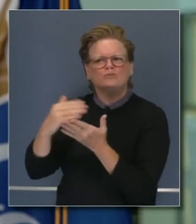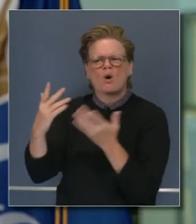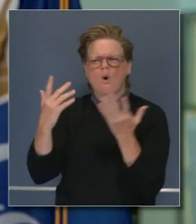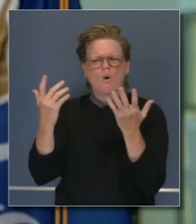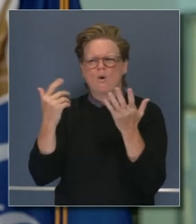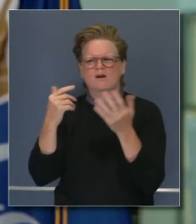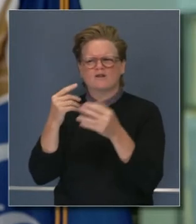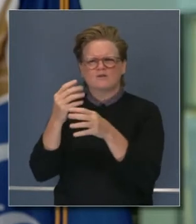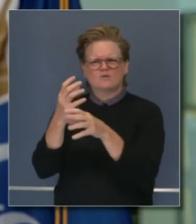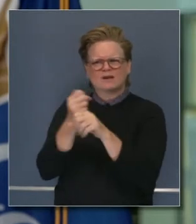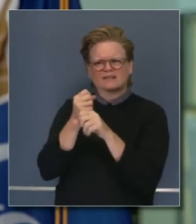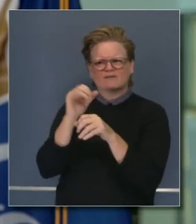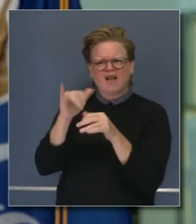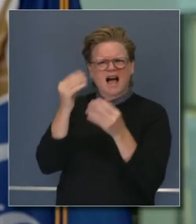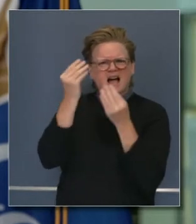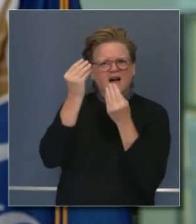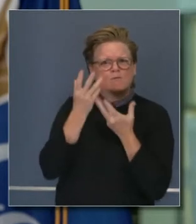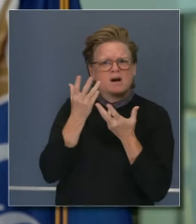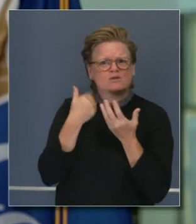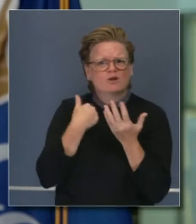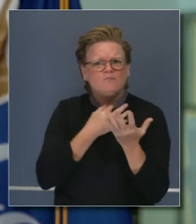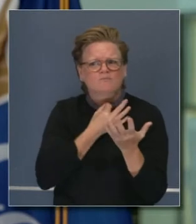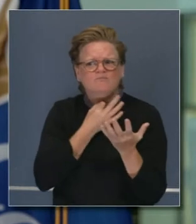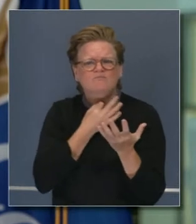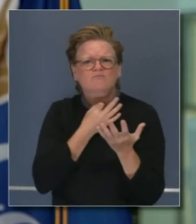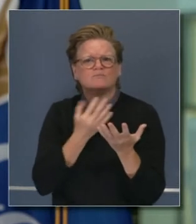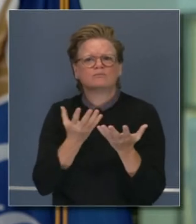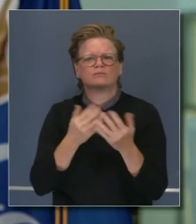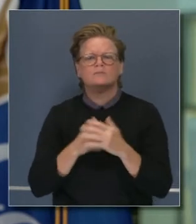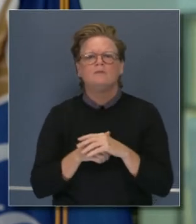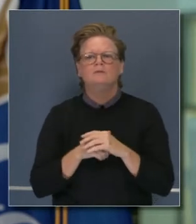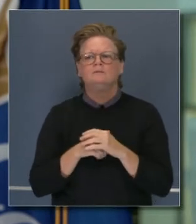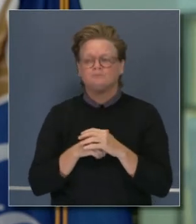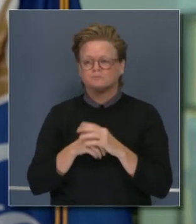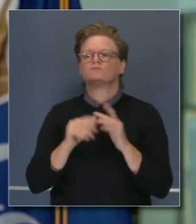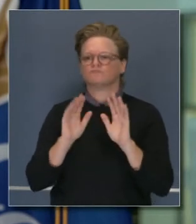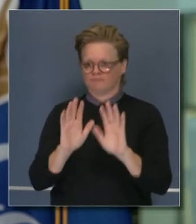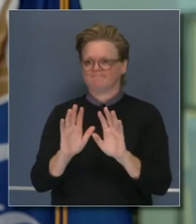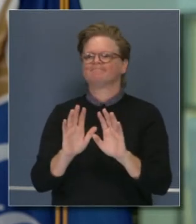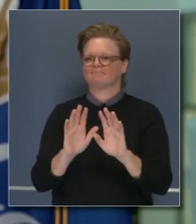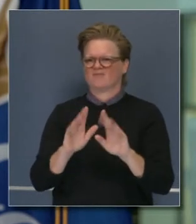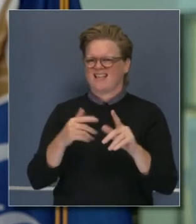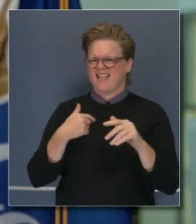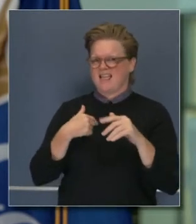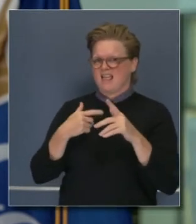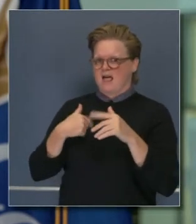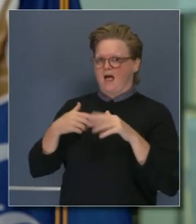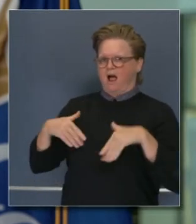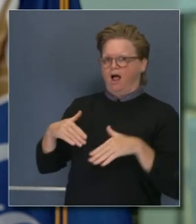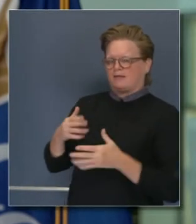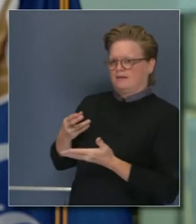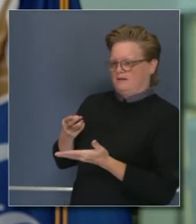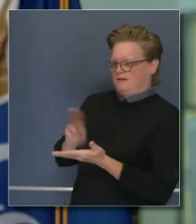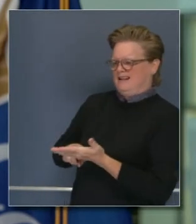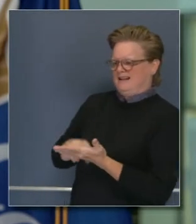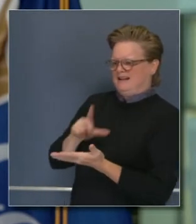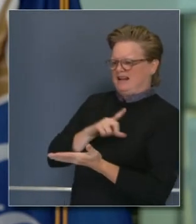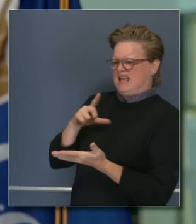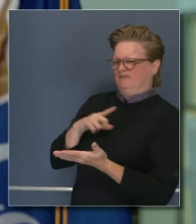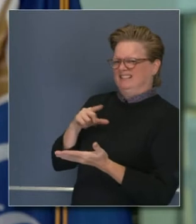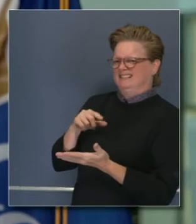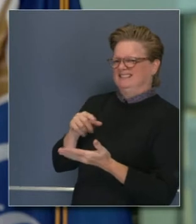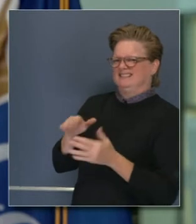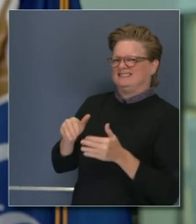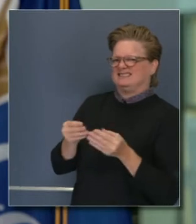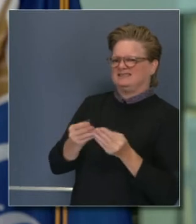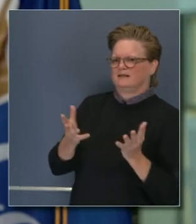que hacer estas personas? Sí, quiero ser respetuoso de lo que se está imprimiendo y respetuoso de la petición